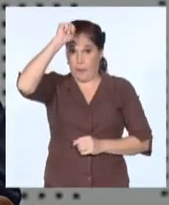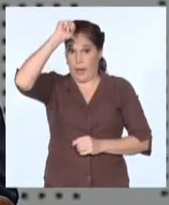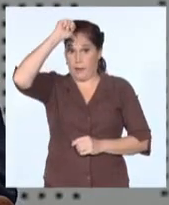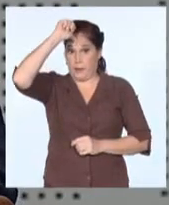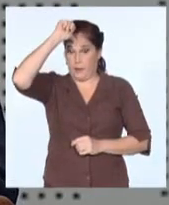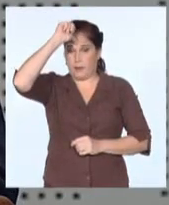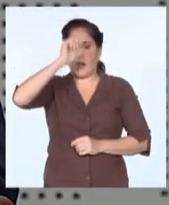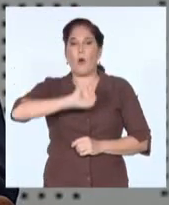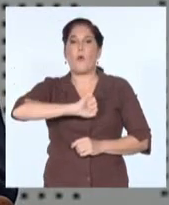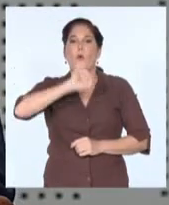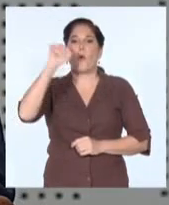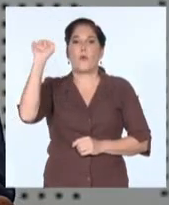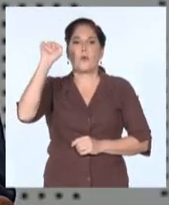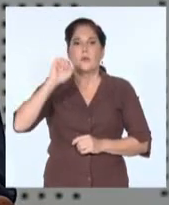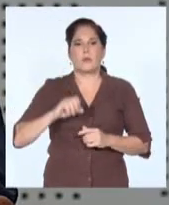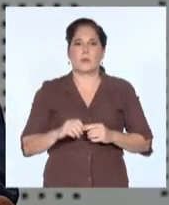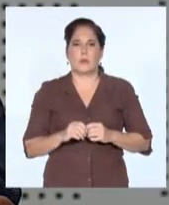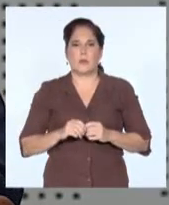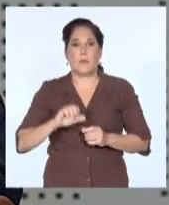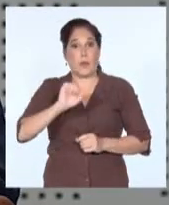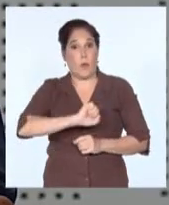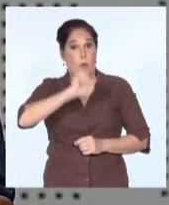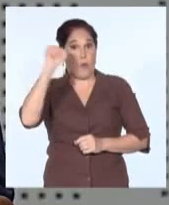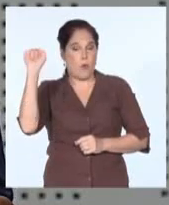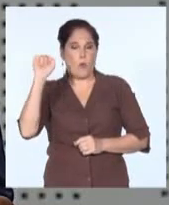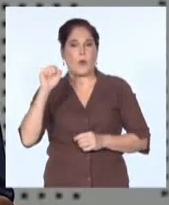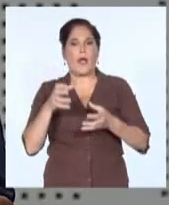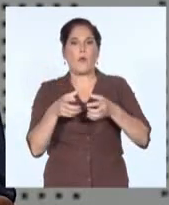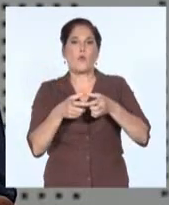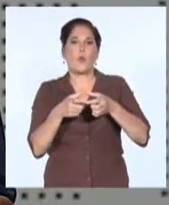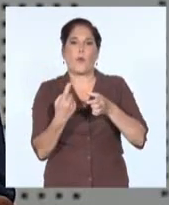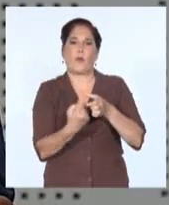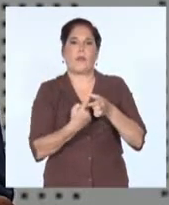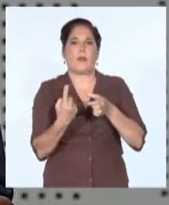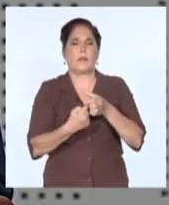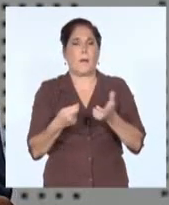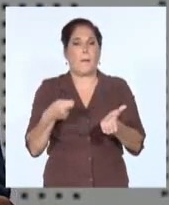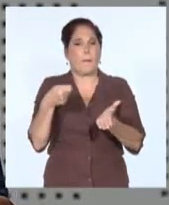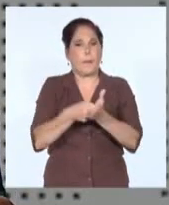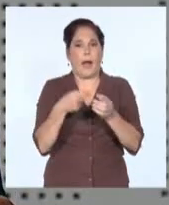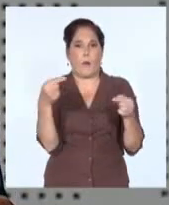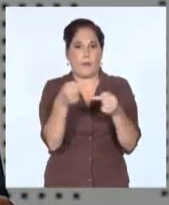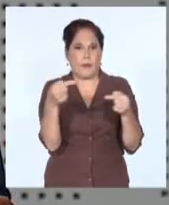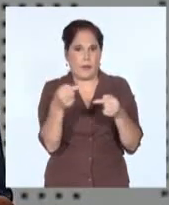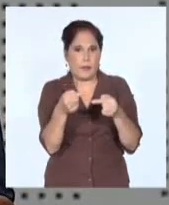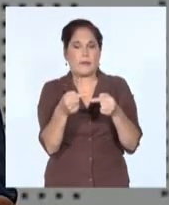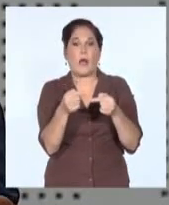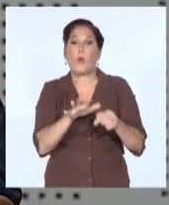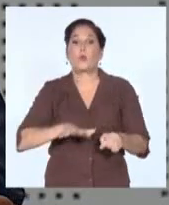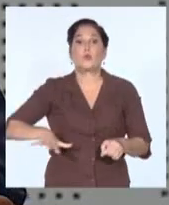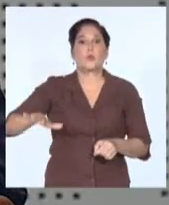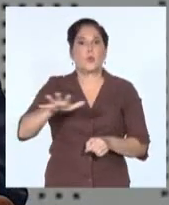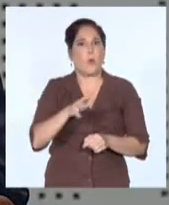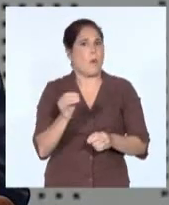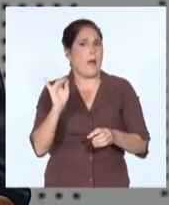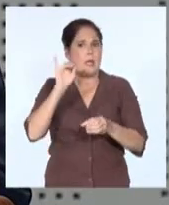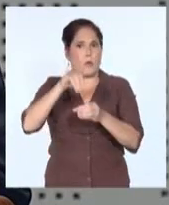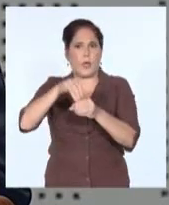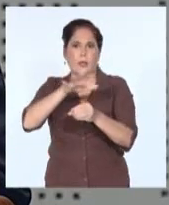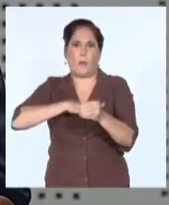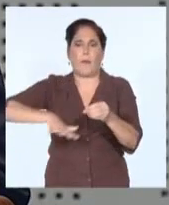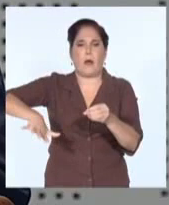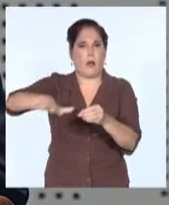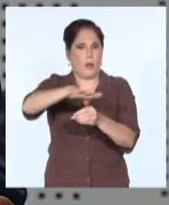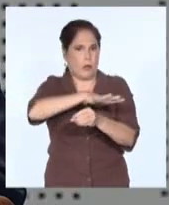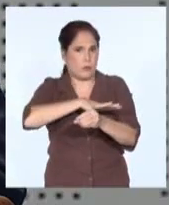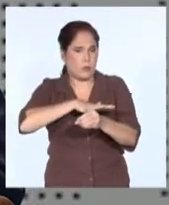logra una identidad digital con pagos digitales que ha hecho que todo sea más incluyente.